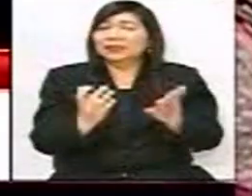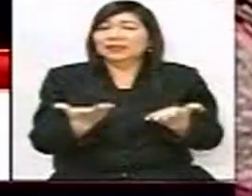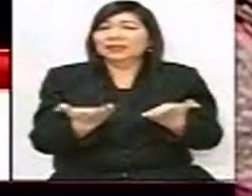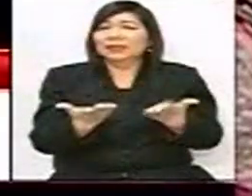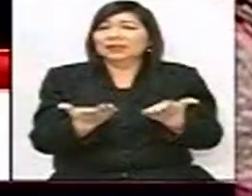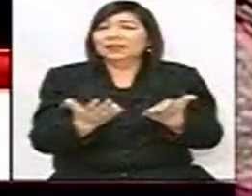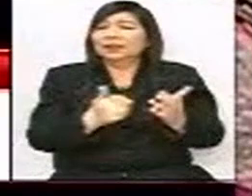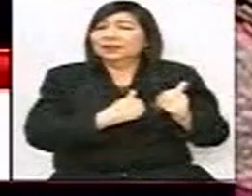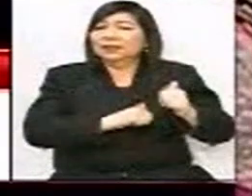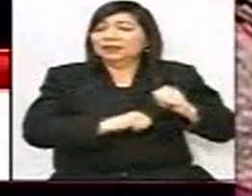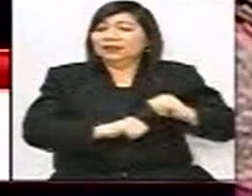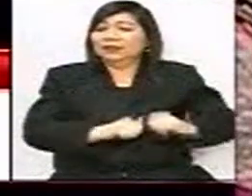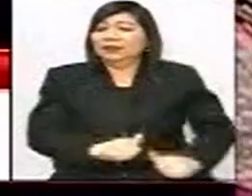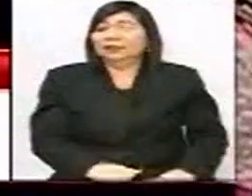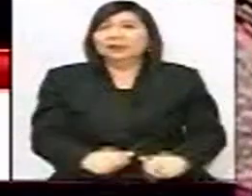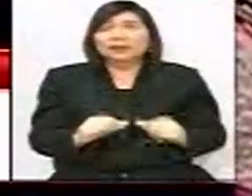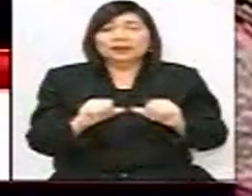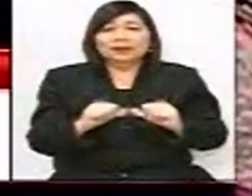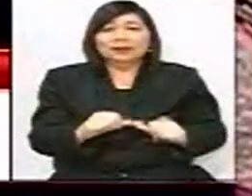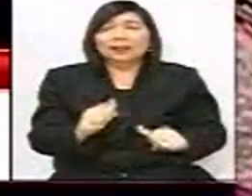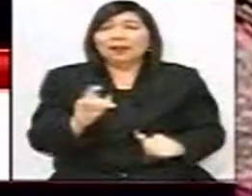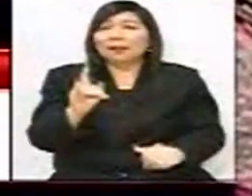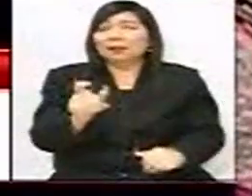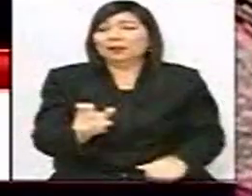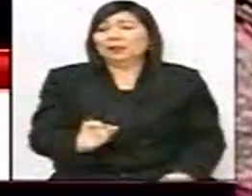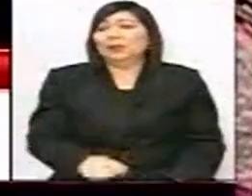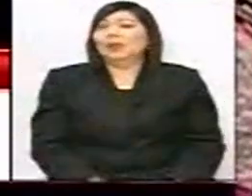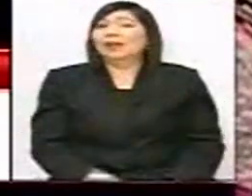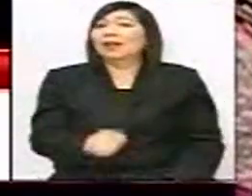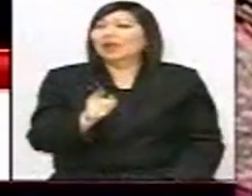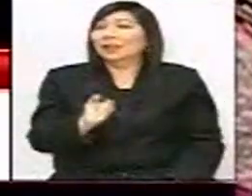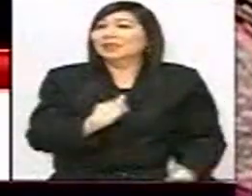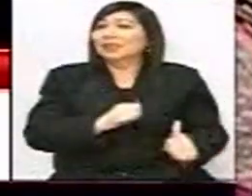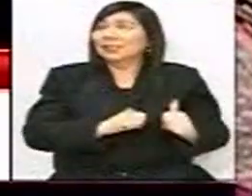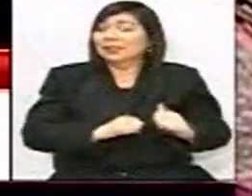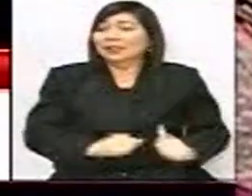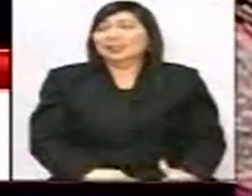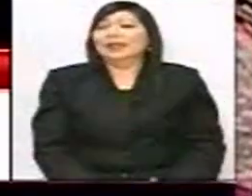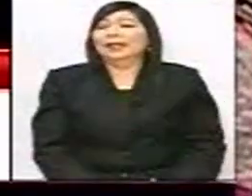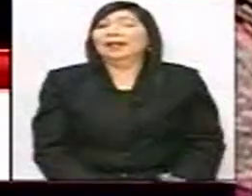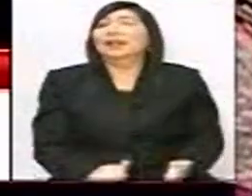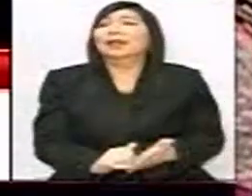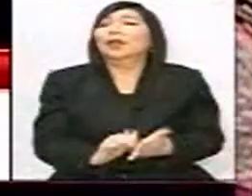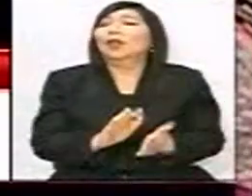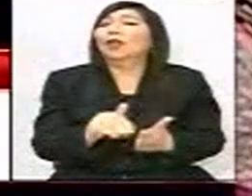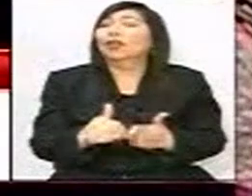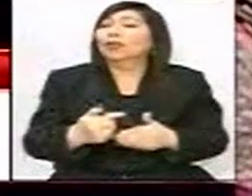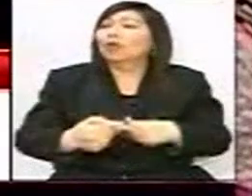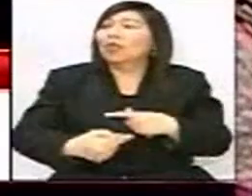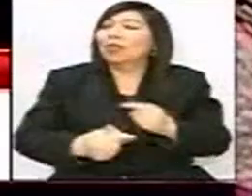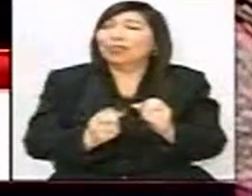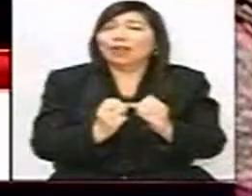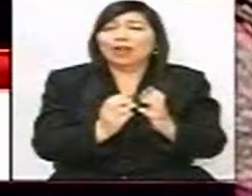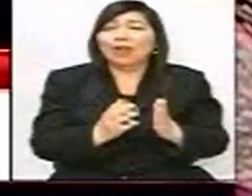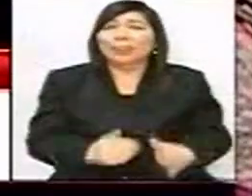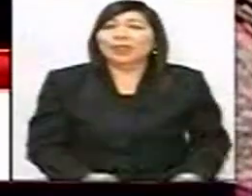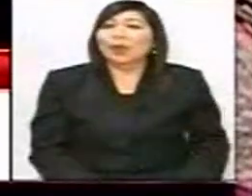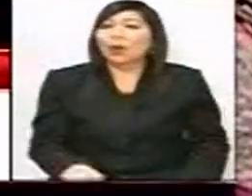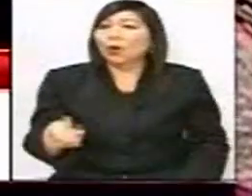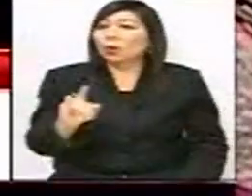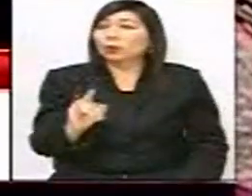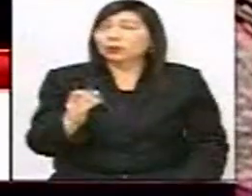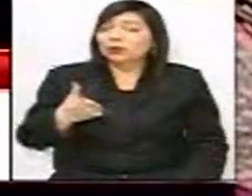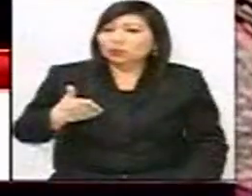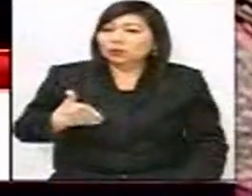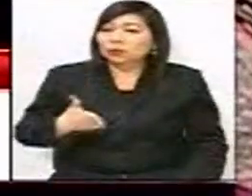la afectación permanente al usuario. Esa afectación que todos los días que usamos esa